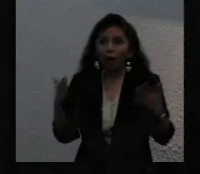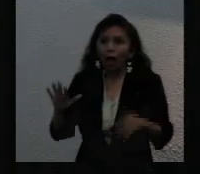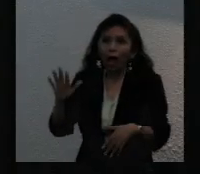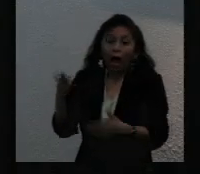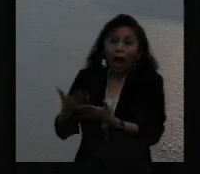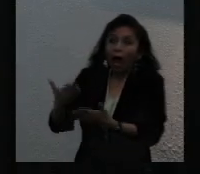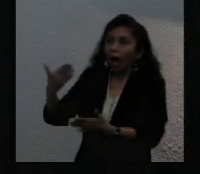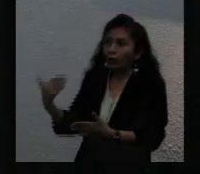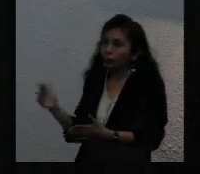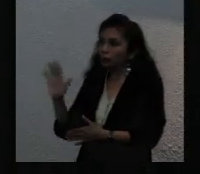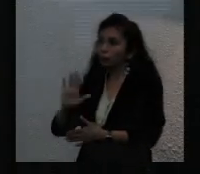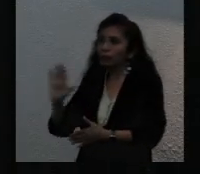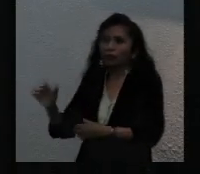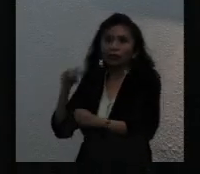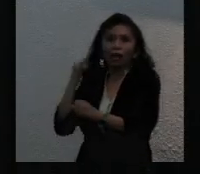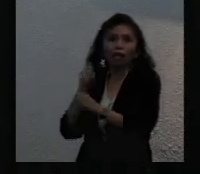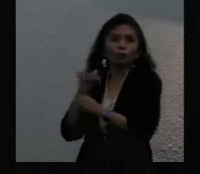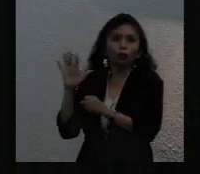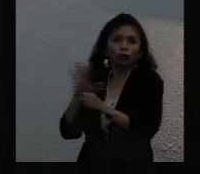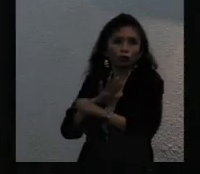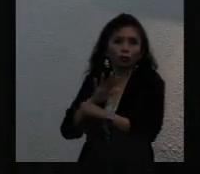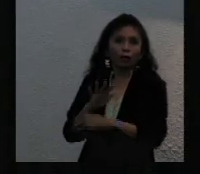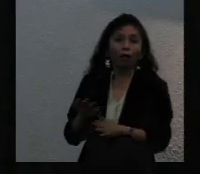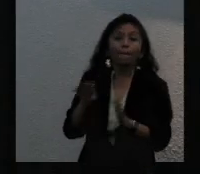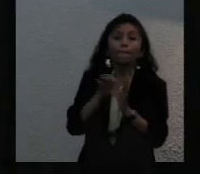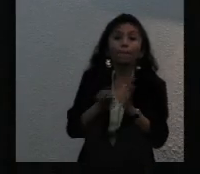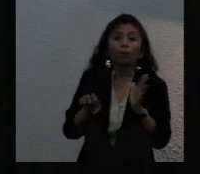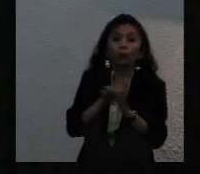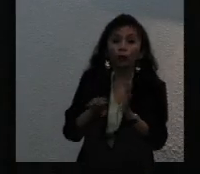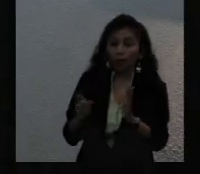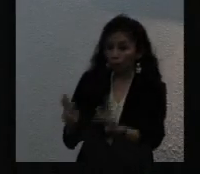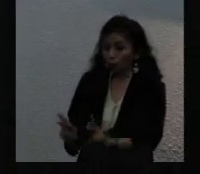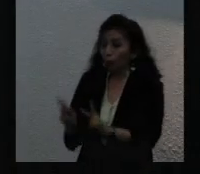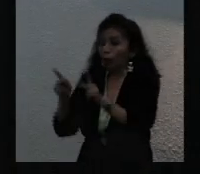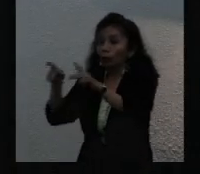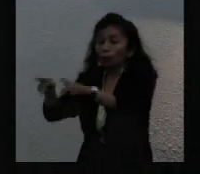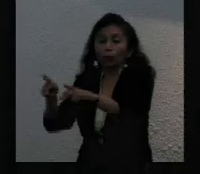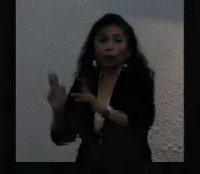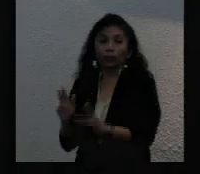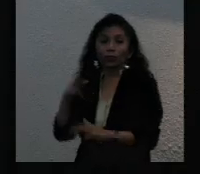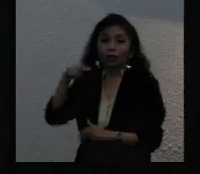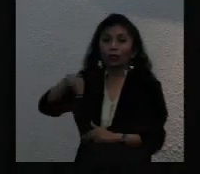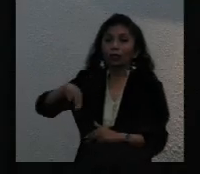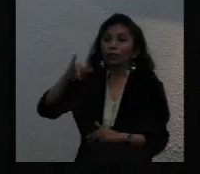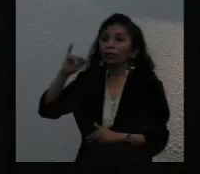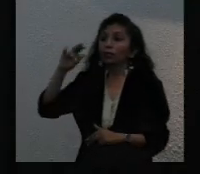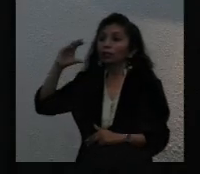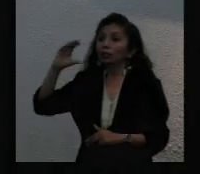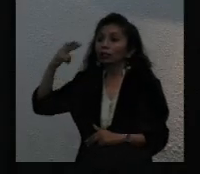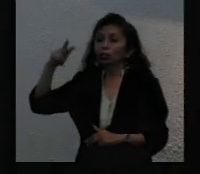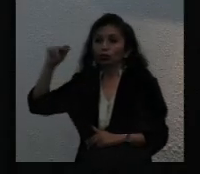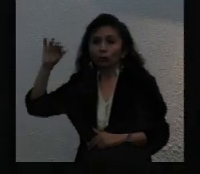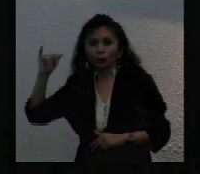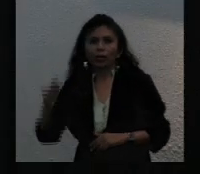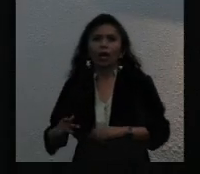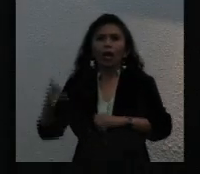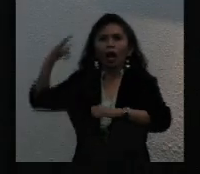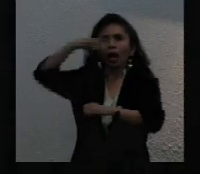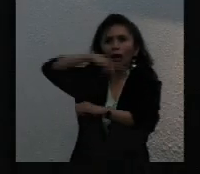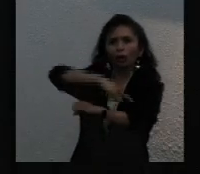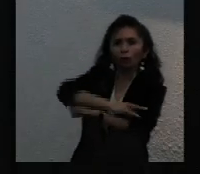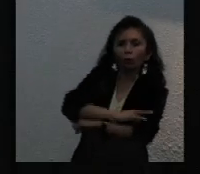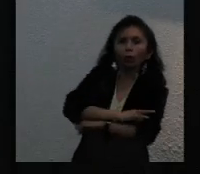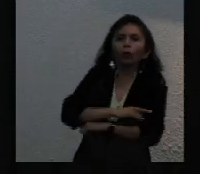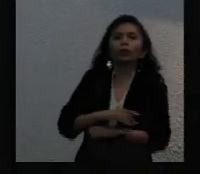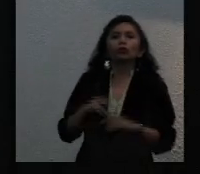parecían inalcanzables, como el inicio de construcción del puente Nixupté, el aeropuerto de Tulum, Felipe Carrillo Puerto,